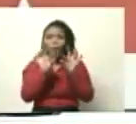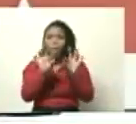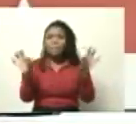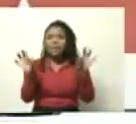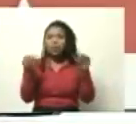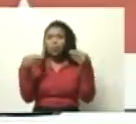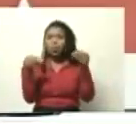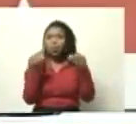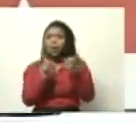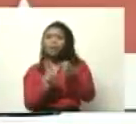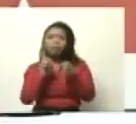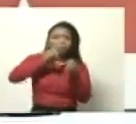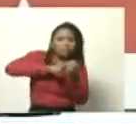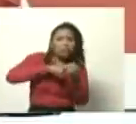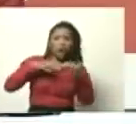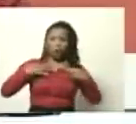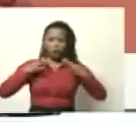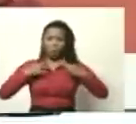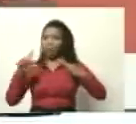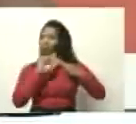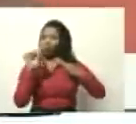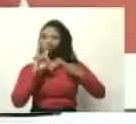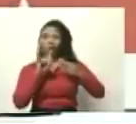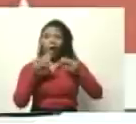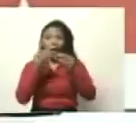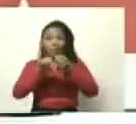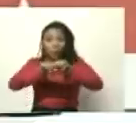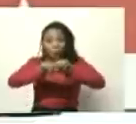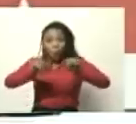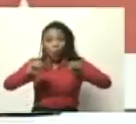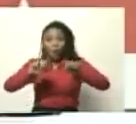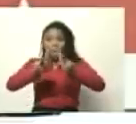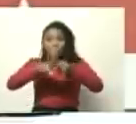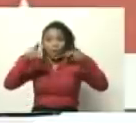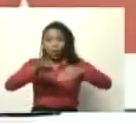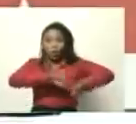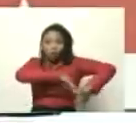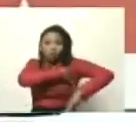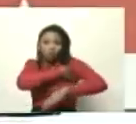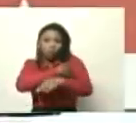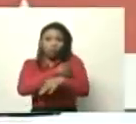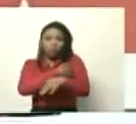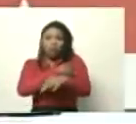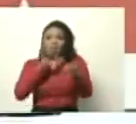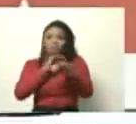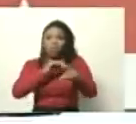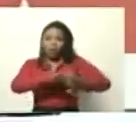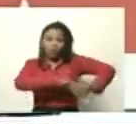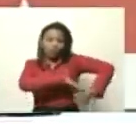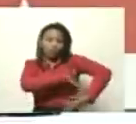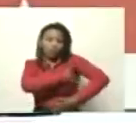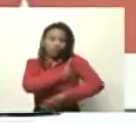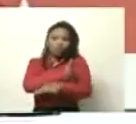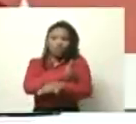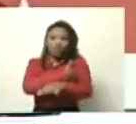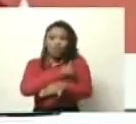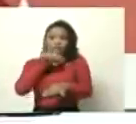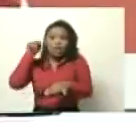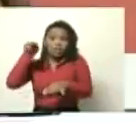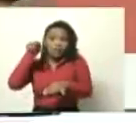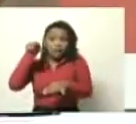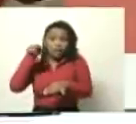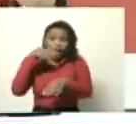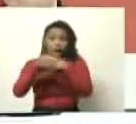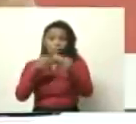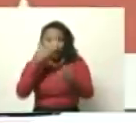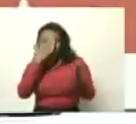de un gancho de ropa, no, una cabilla. Doblaban el periódico y se la metían debajo del brazo, como que no tenían nada y tenían una cabilla ahí. Y con esa cabilla